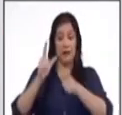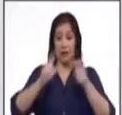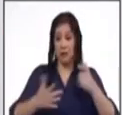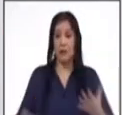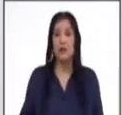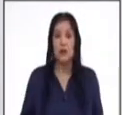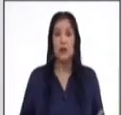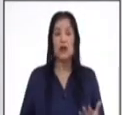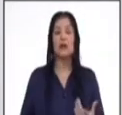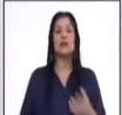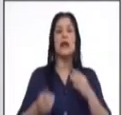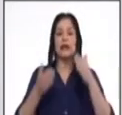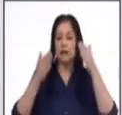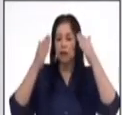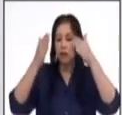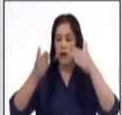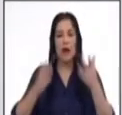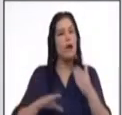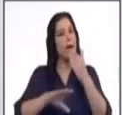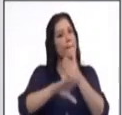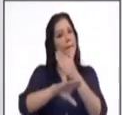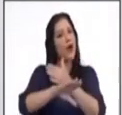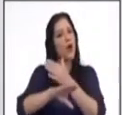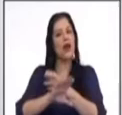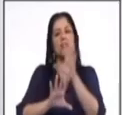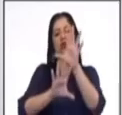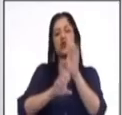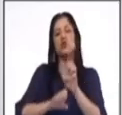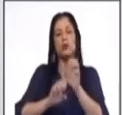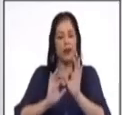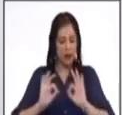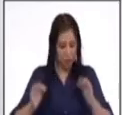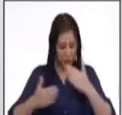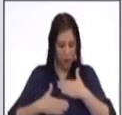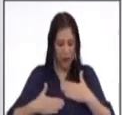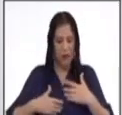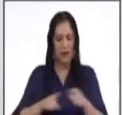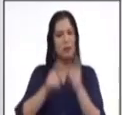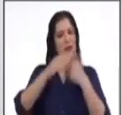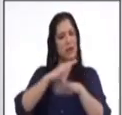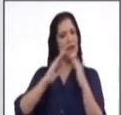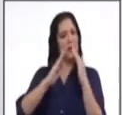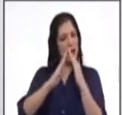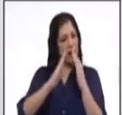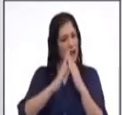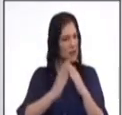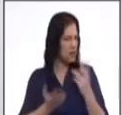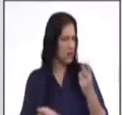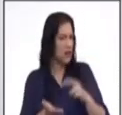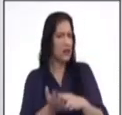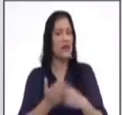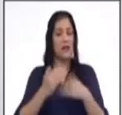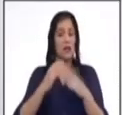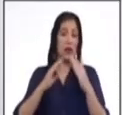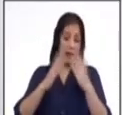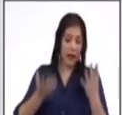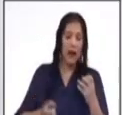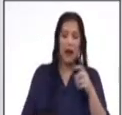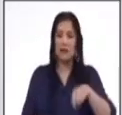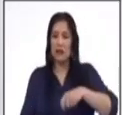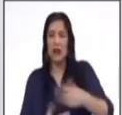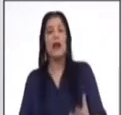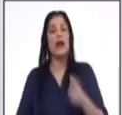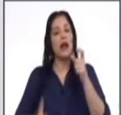población, destinada a mejorar los hábitos de higiene personal y doméstica, es decir, en el hogar, que